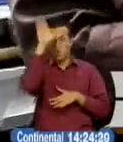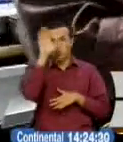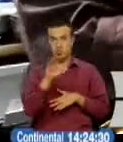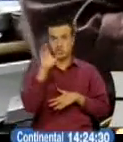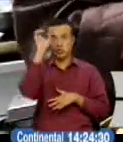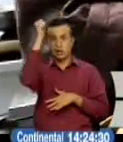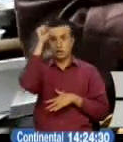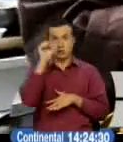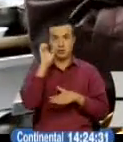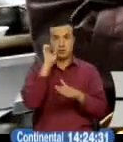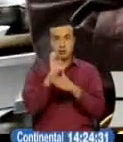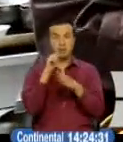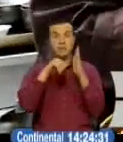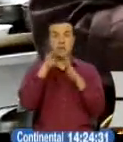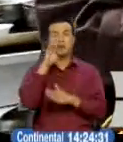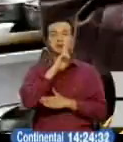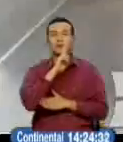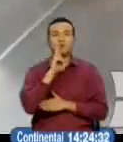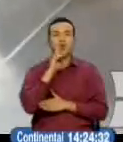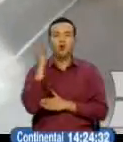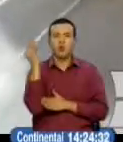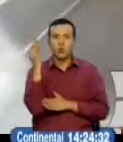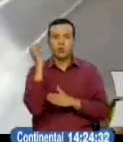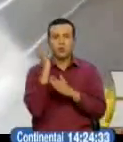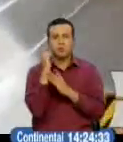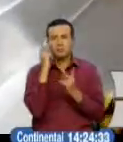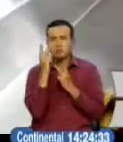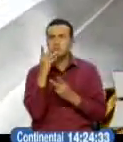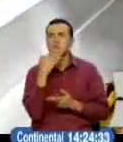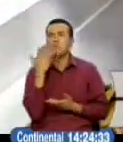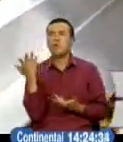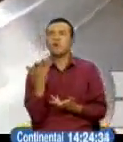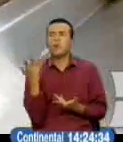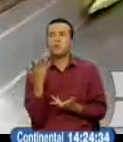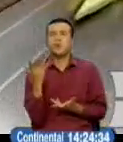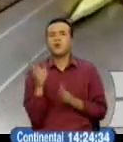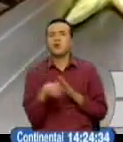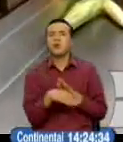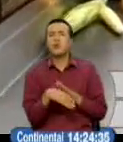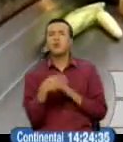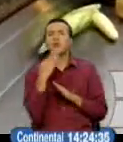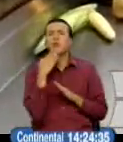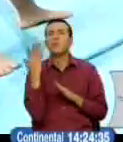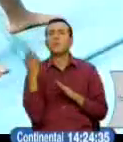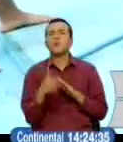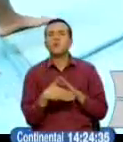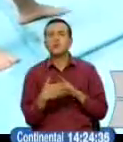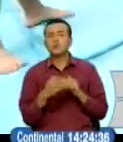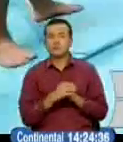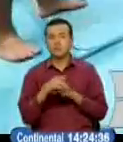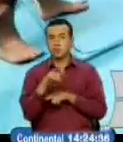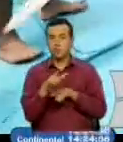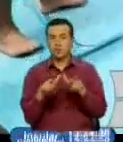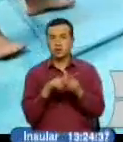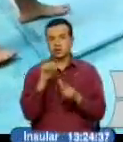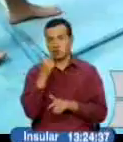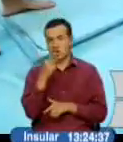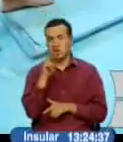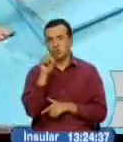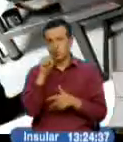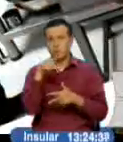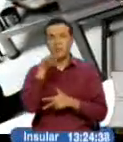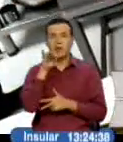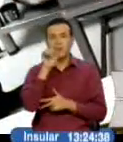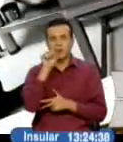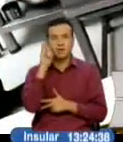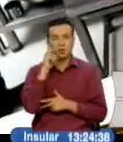ecuatoriana, especialmente restaurantes de comida típica, con el objetivo de conocer la elaboración de estos platos. Lugares como Chanduy, Patate,